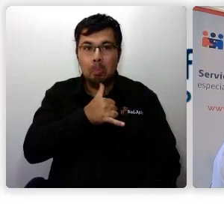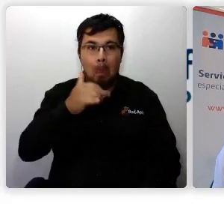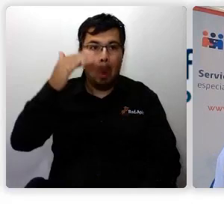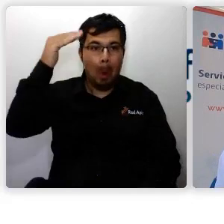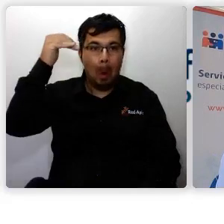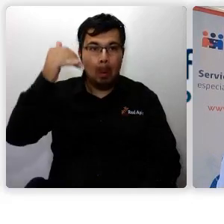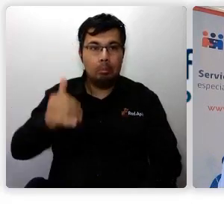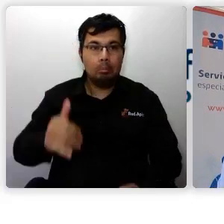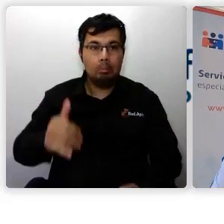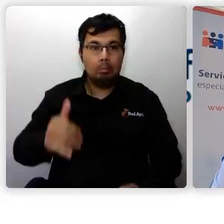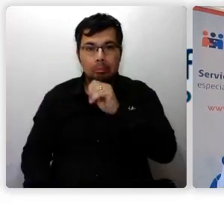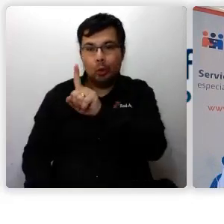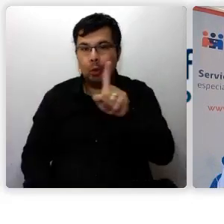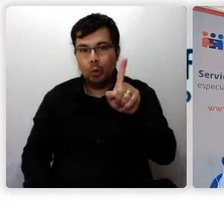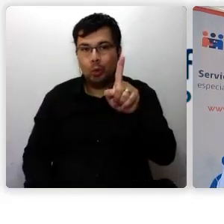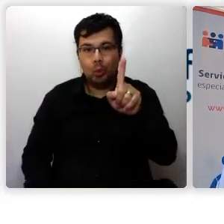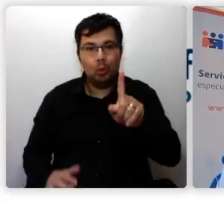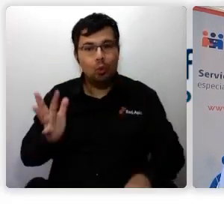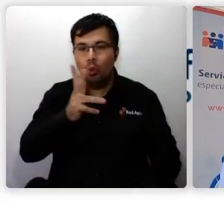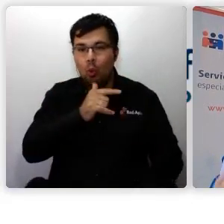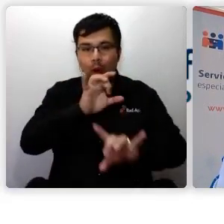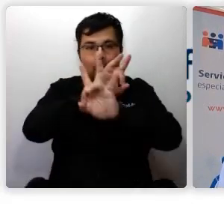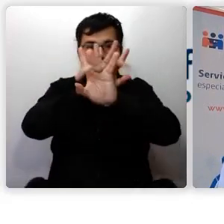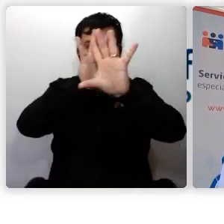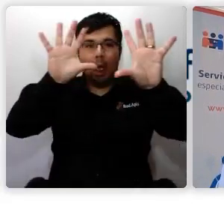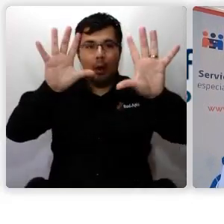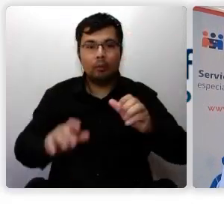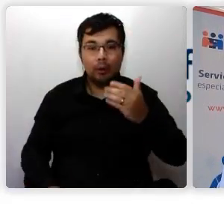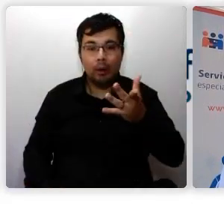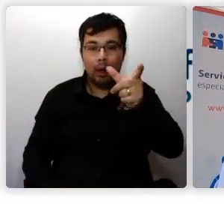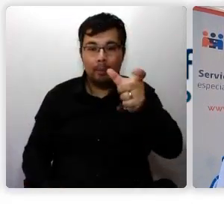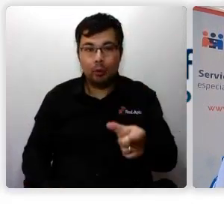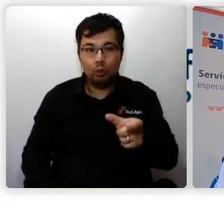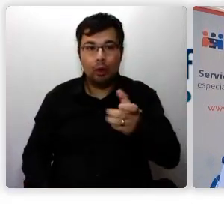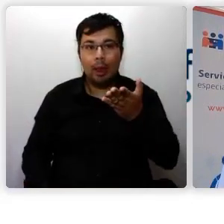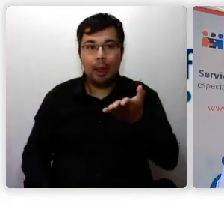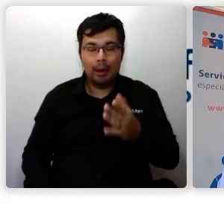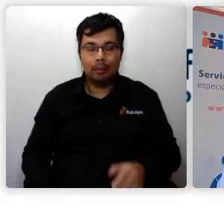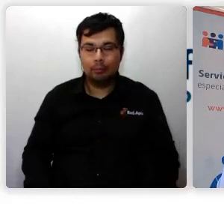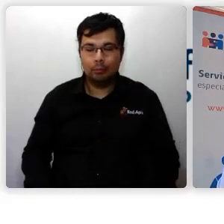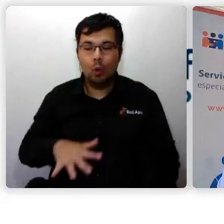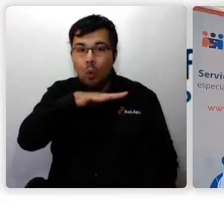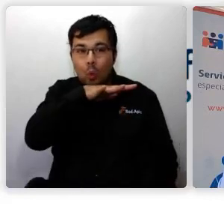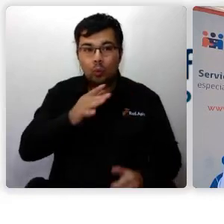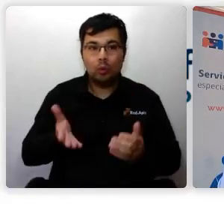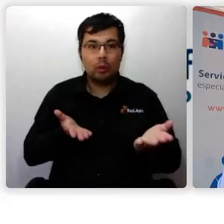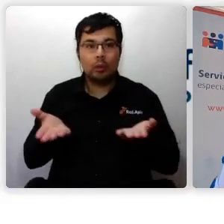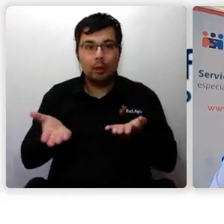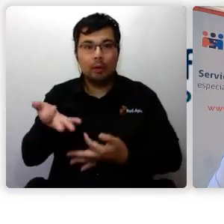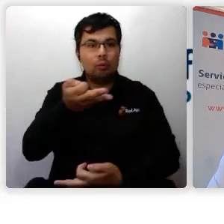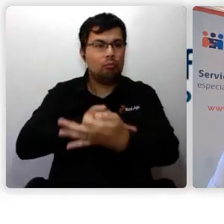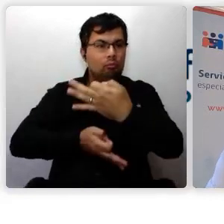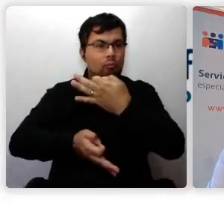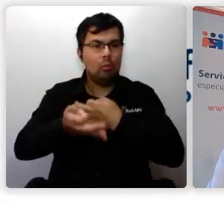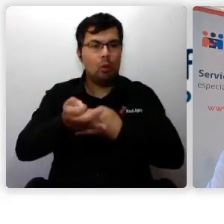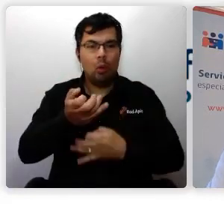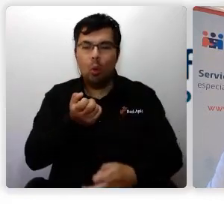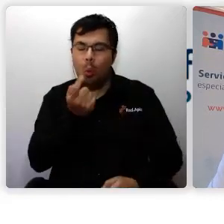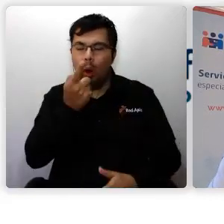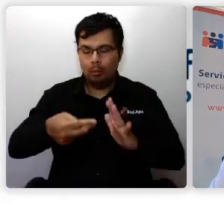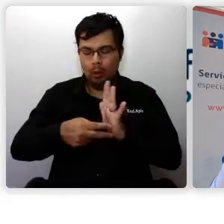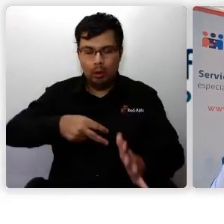no lo tengo claro. La gente ahí hace uso de este servicio y nos cuenta cuál es su problema. Nosotros lo analizamos